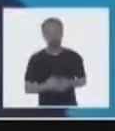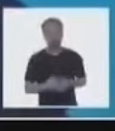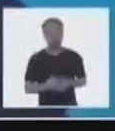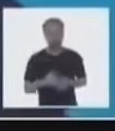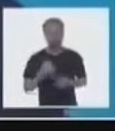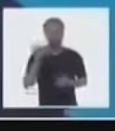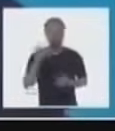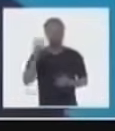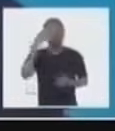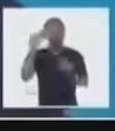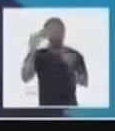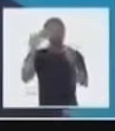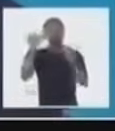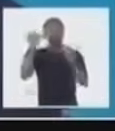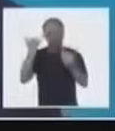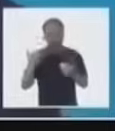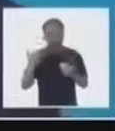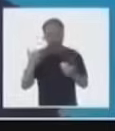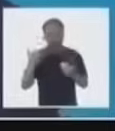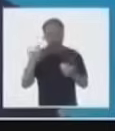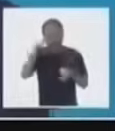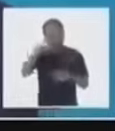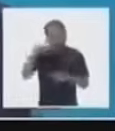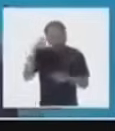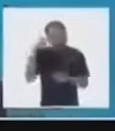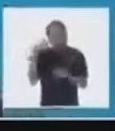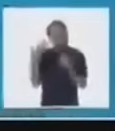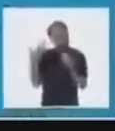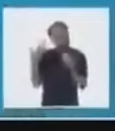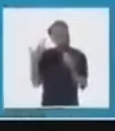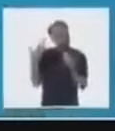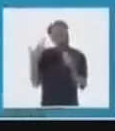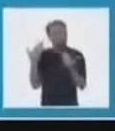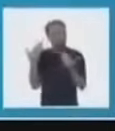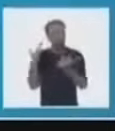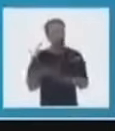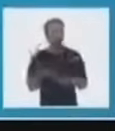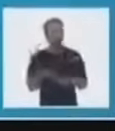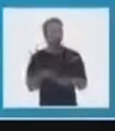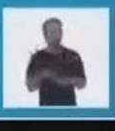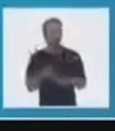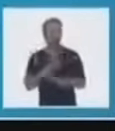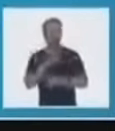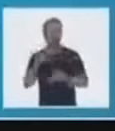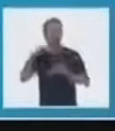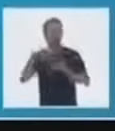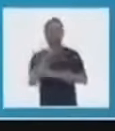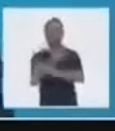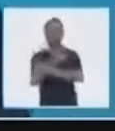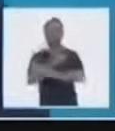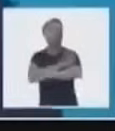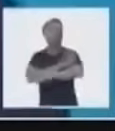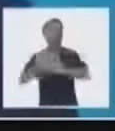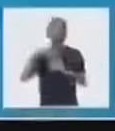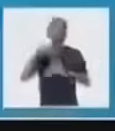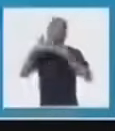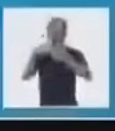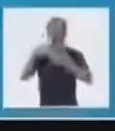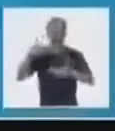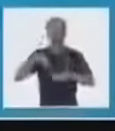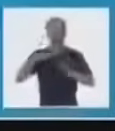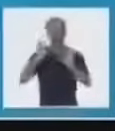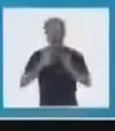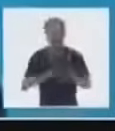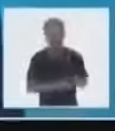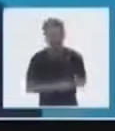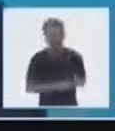acuerdo. No, el presupuesto, nosotros vamos a votar en contra del presupuesto nacional, que vaya a ver, ya lo hemos estudiado, discutido, es un presupuesto a la mano del FMI,